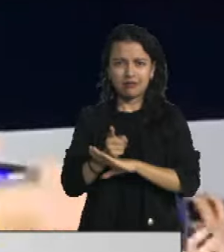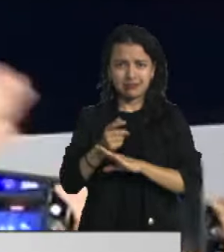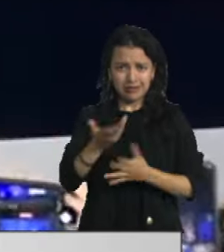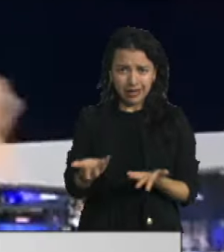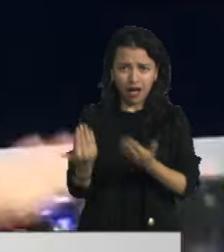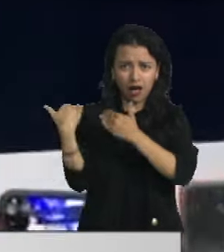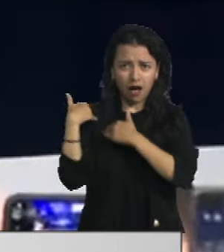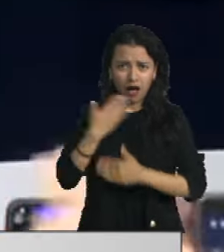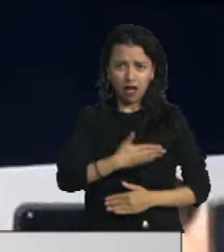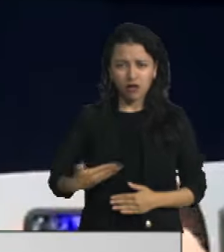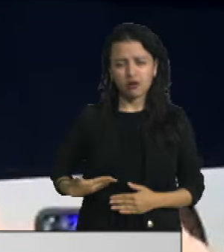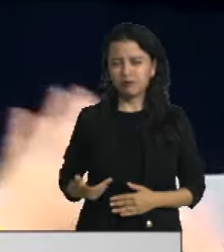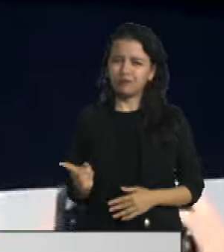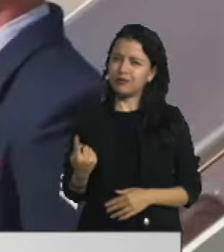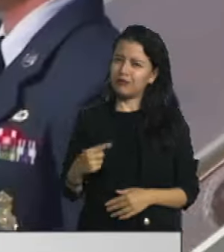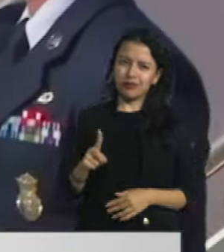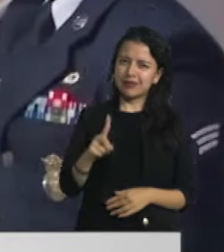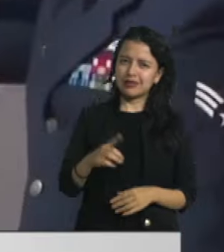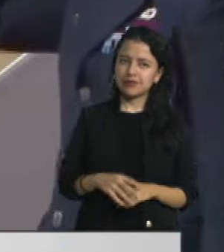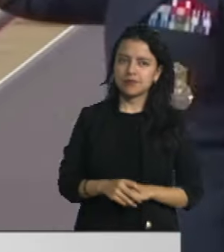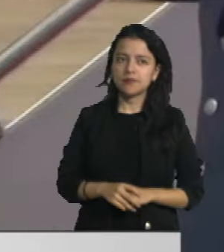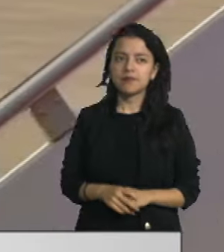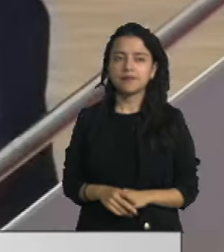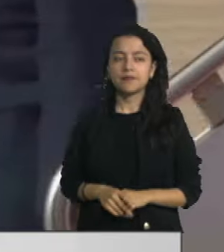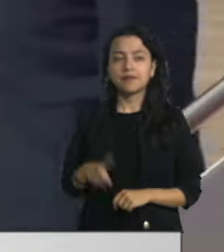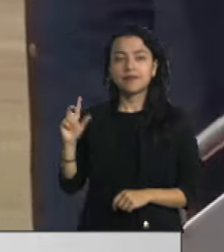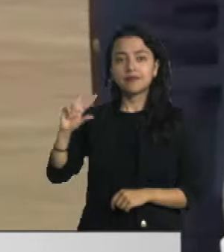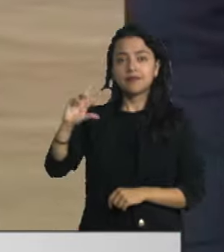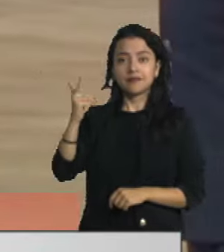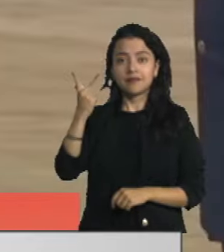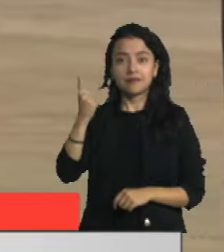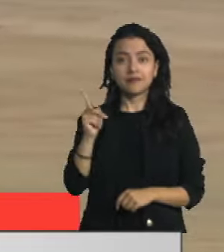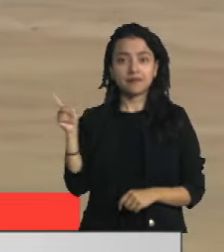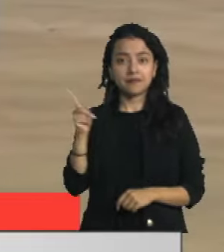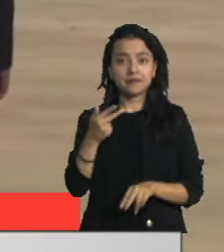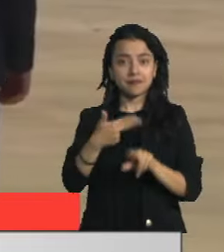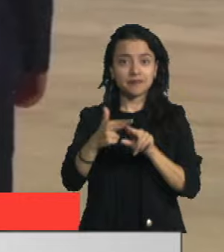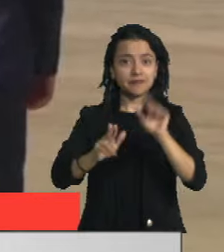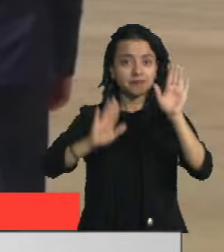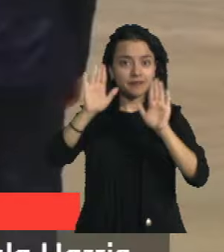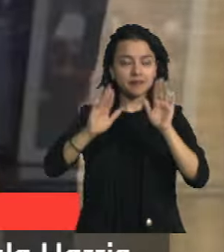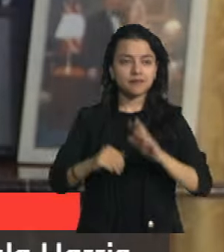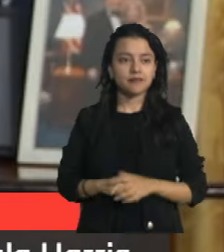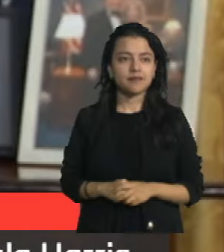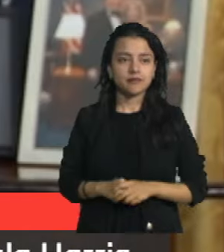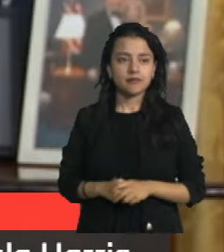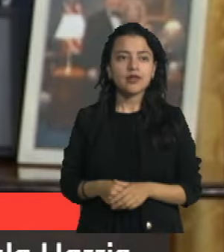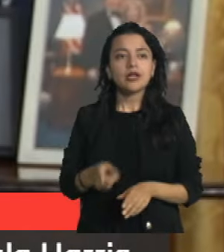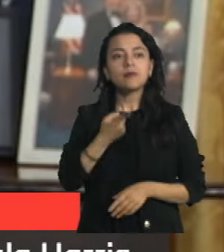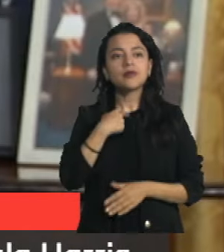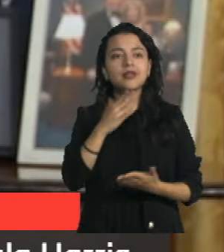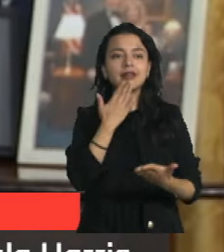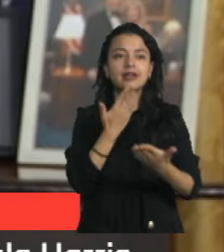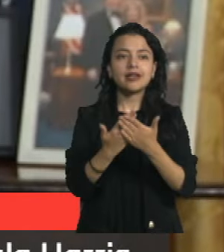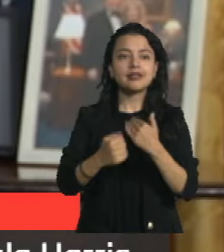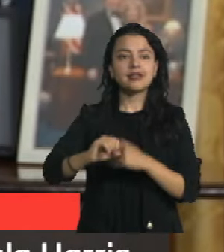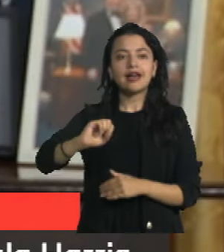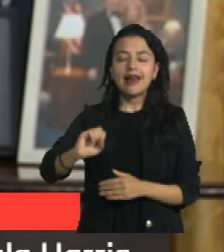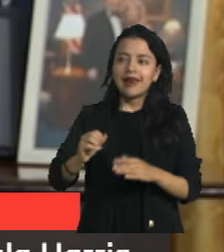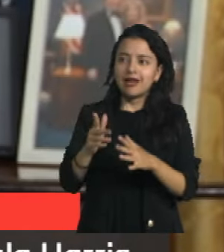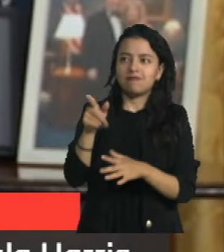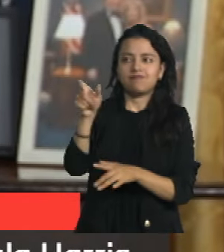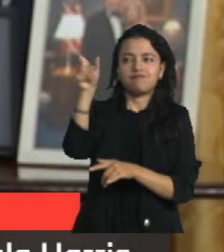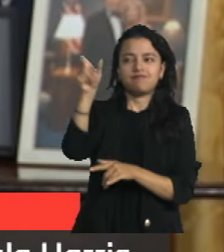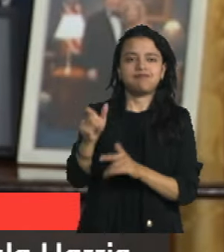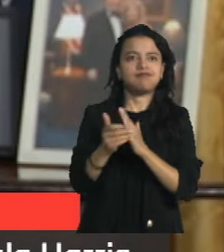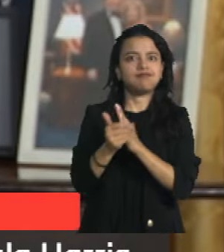Kamala Harris para la nominación demócrata para las presidenciales de noviembre. I want to thank our great Vice President Kamala Harris.